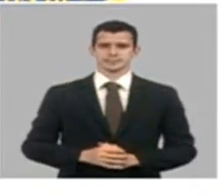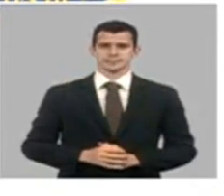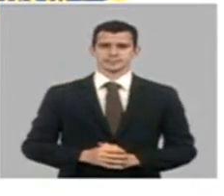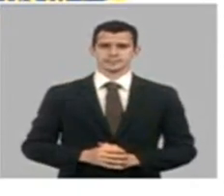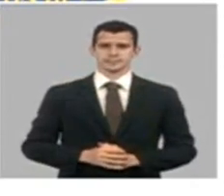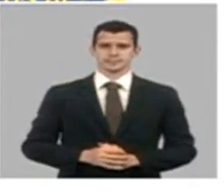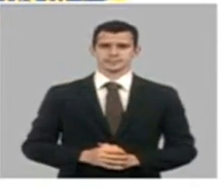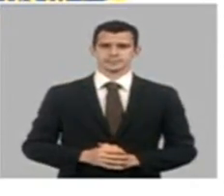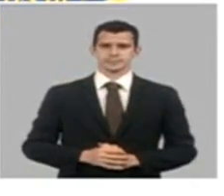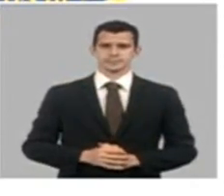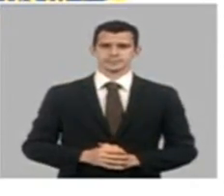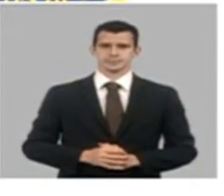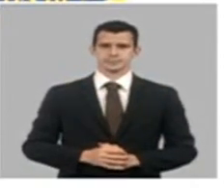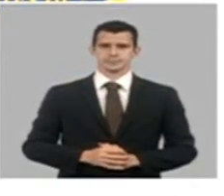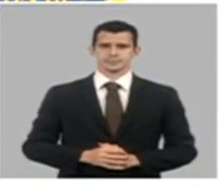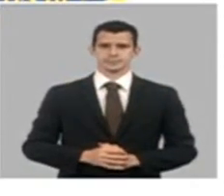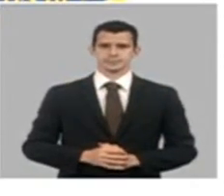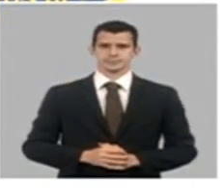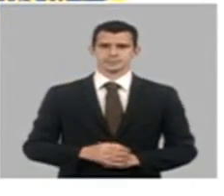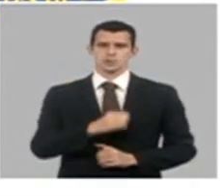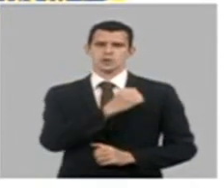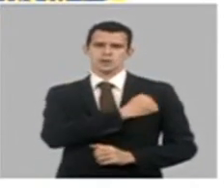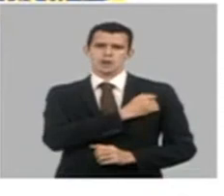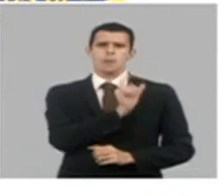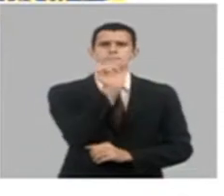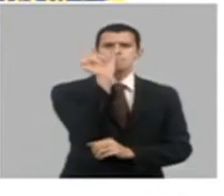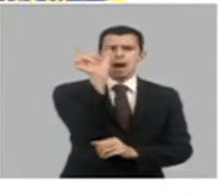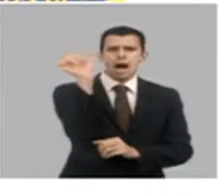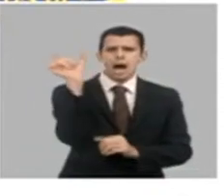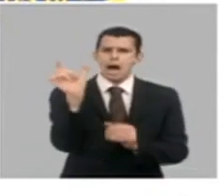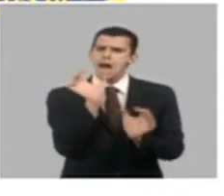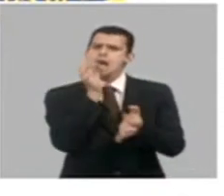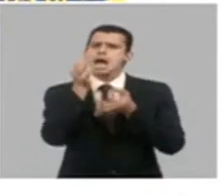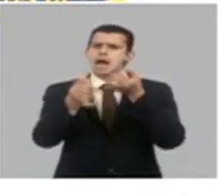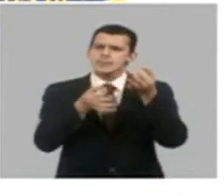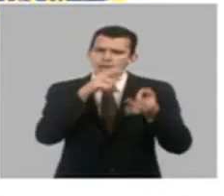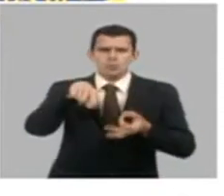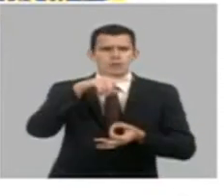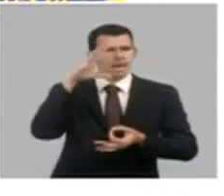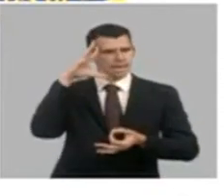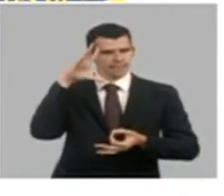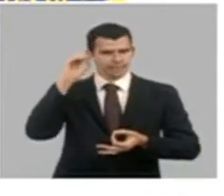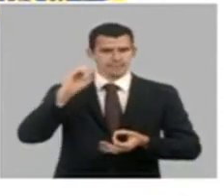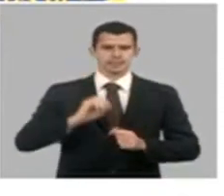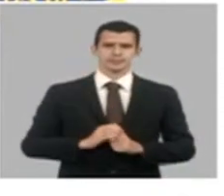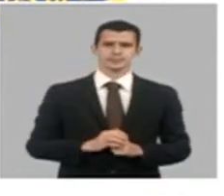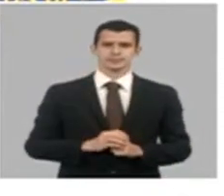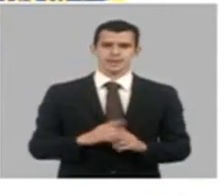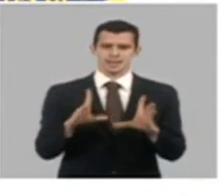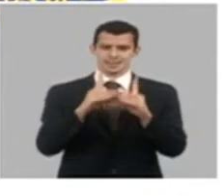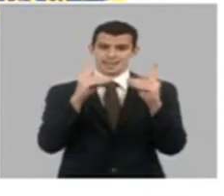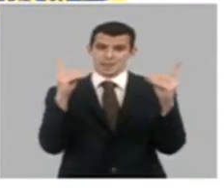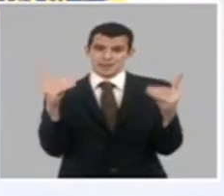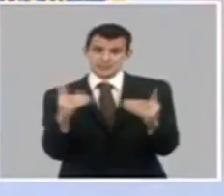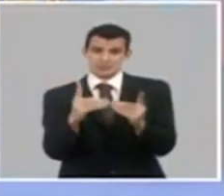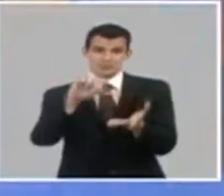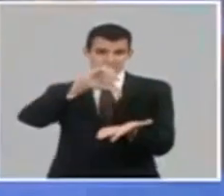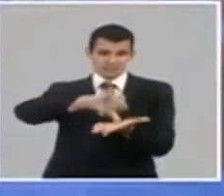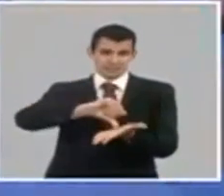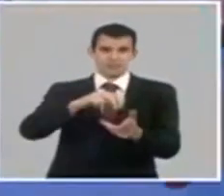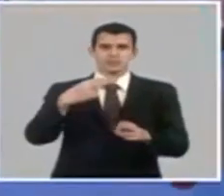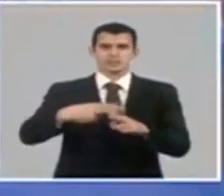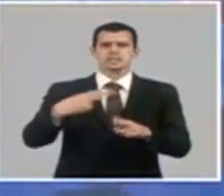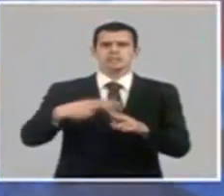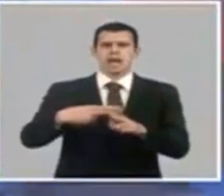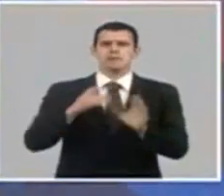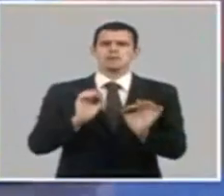aclarar de qué están hablando cuando se habla de influencia maligna extranjera en este caso e introdujo